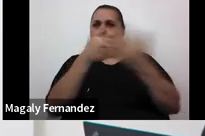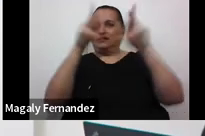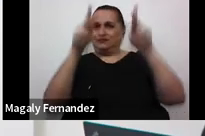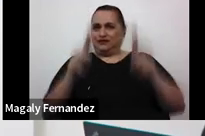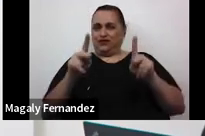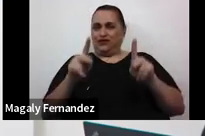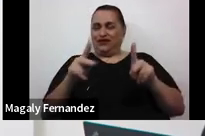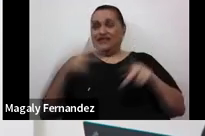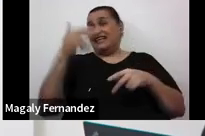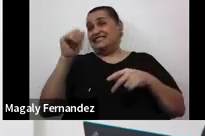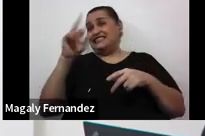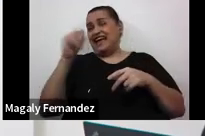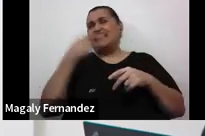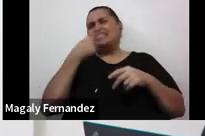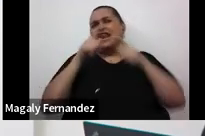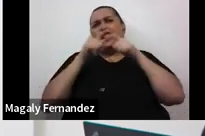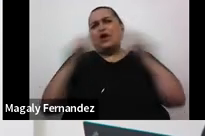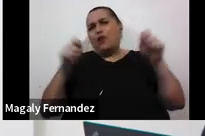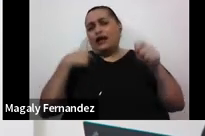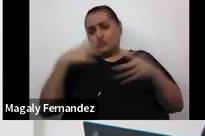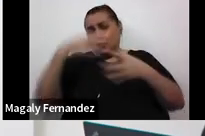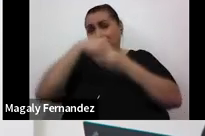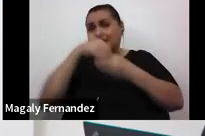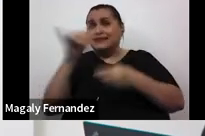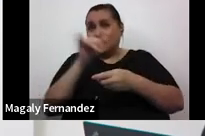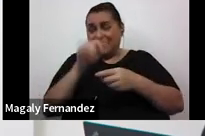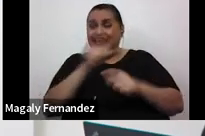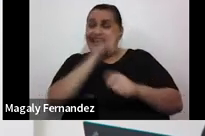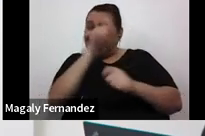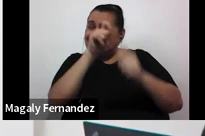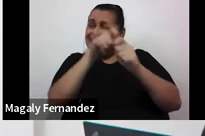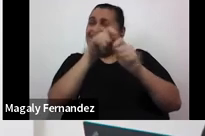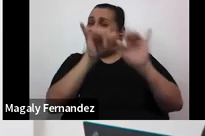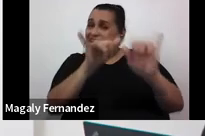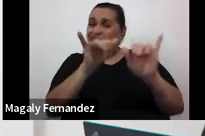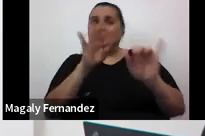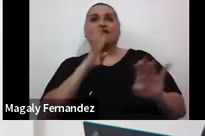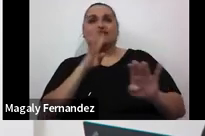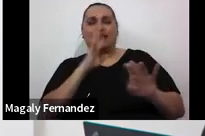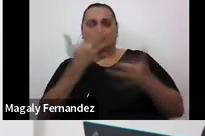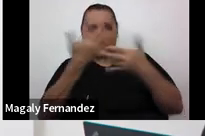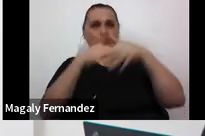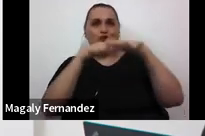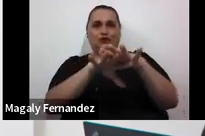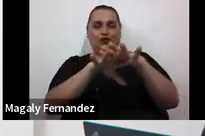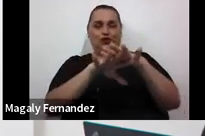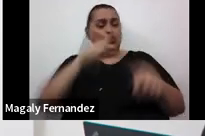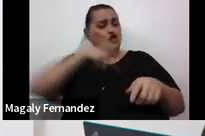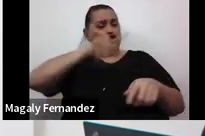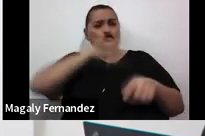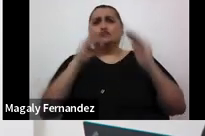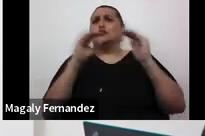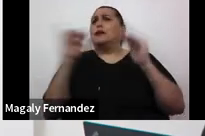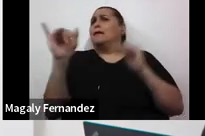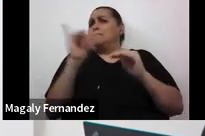aire dice Bueno yo también uso Este lenguaje yo también soy parte es que es precisamente eso de lo que hablamos de la inclusión verdad nosotros no vivimos en otro planeta